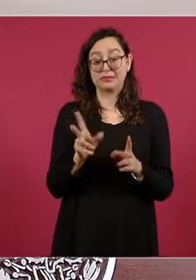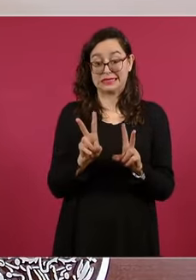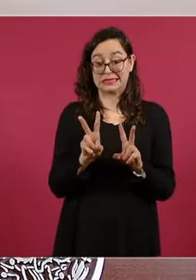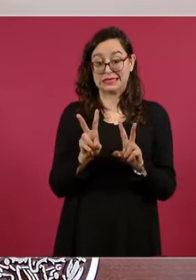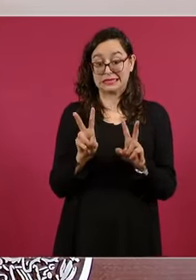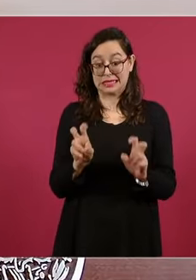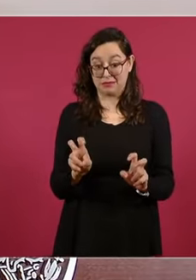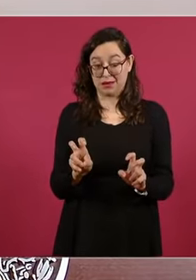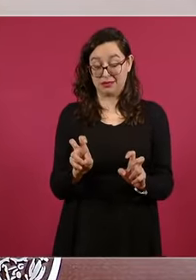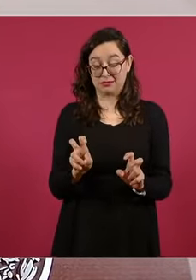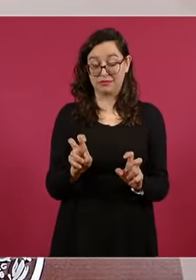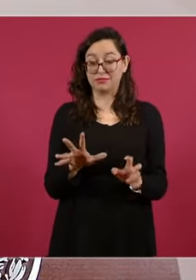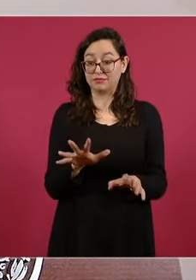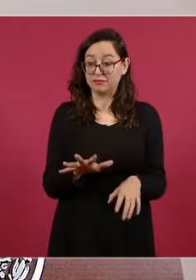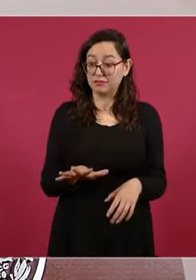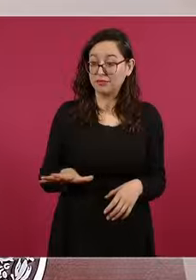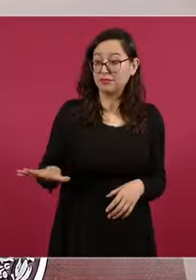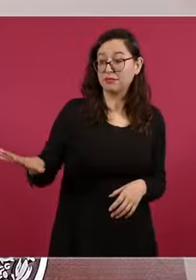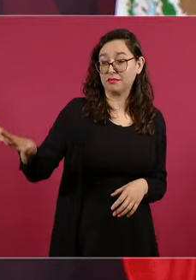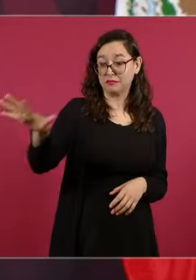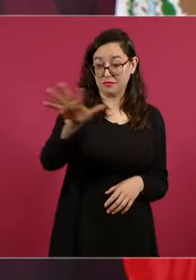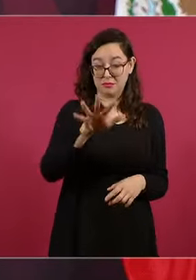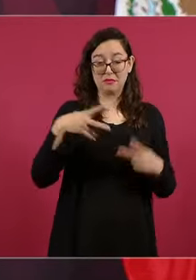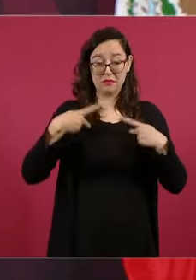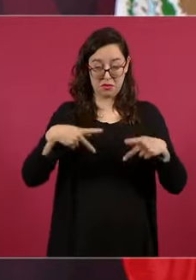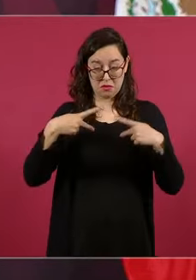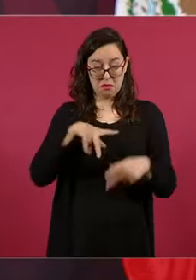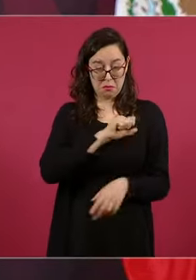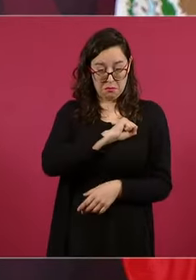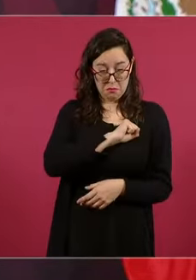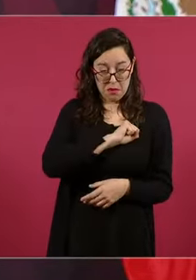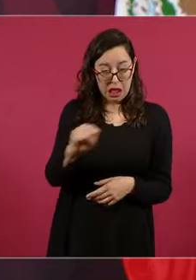que el pueblo sea malagradecido.